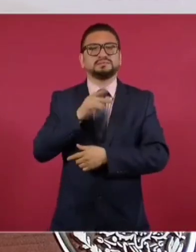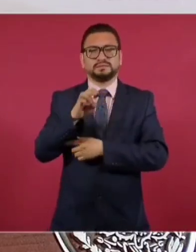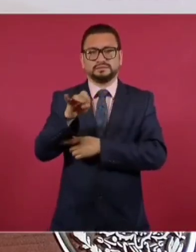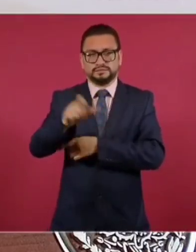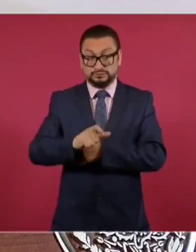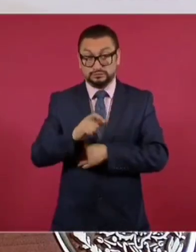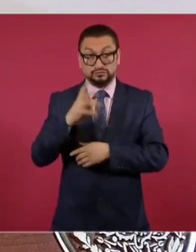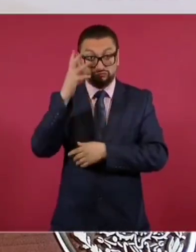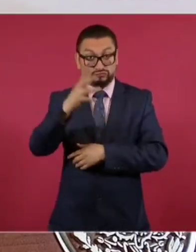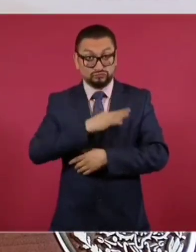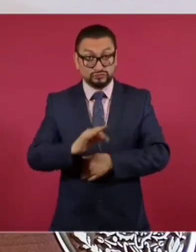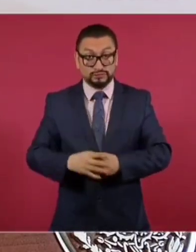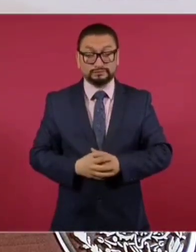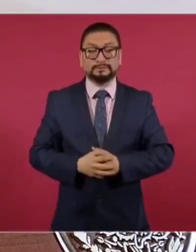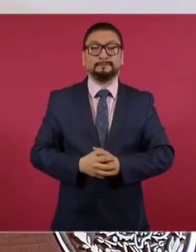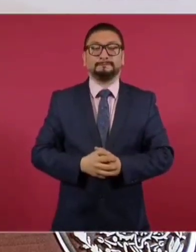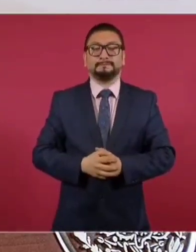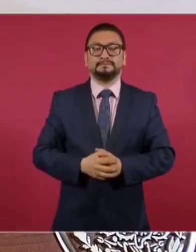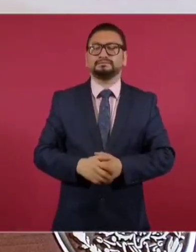Sí,